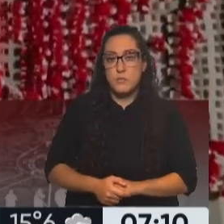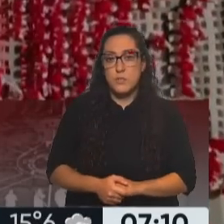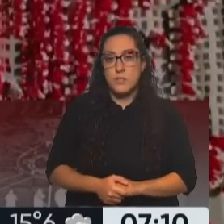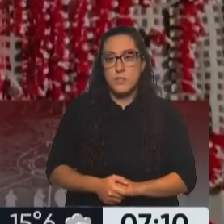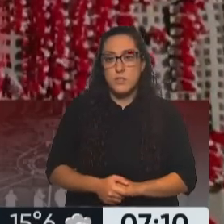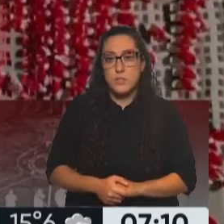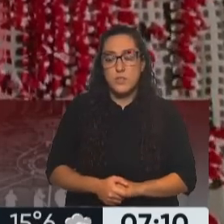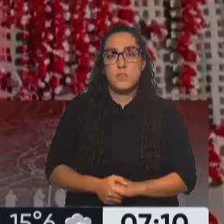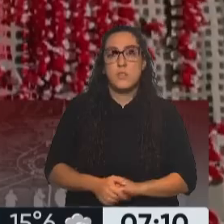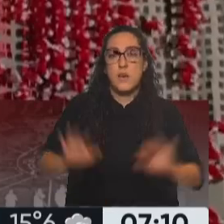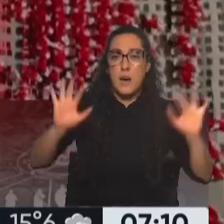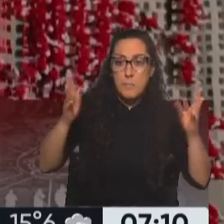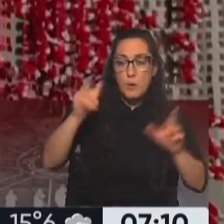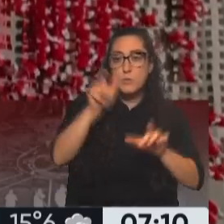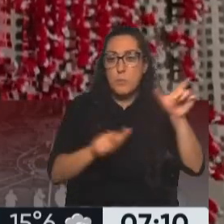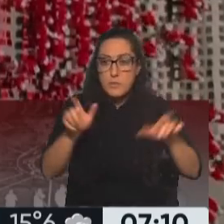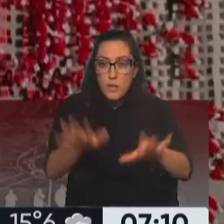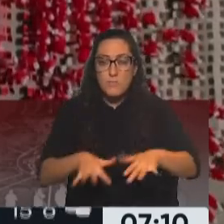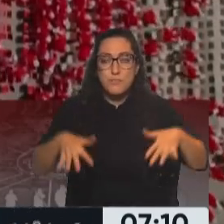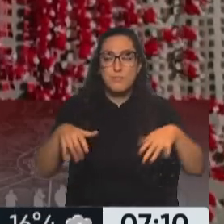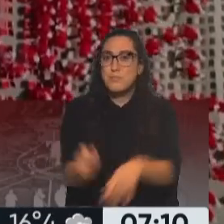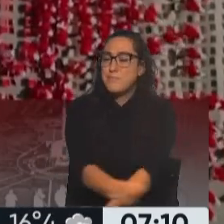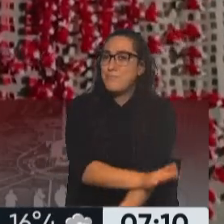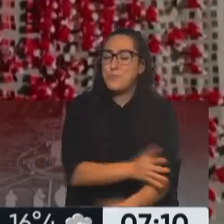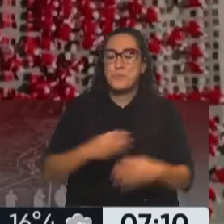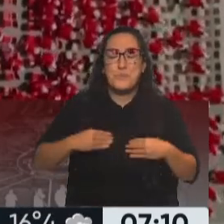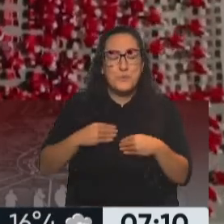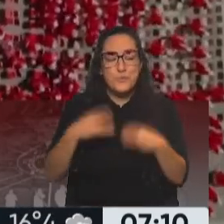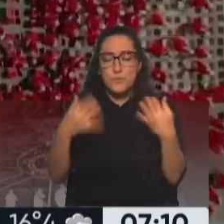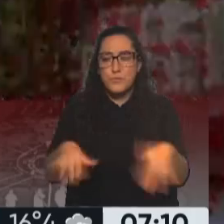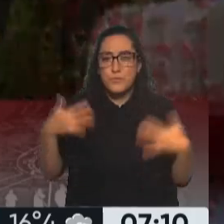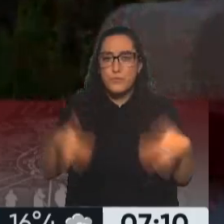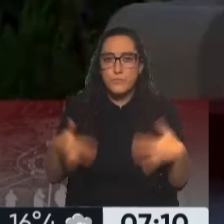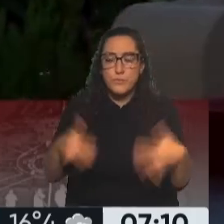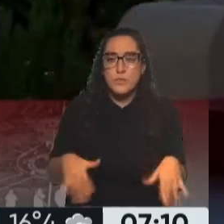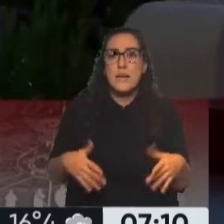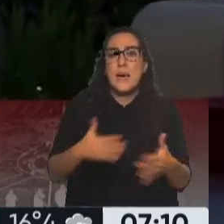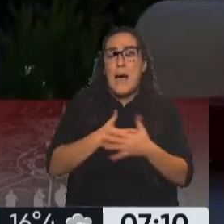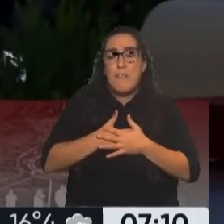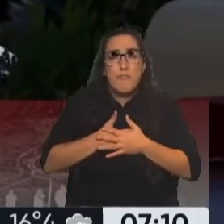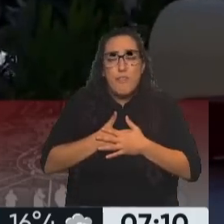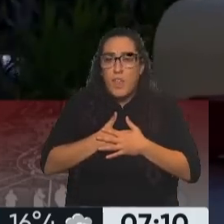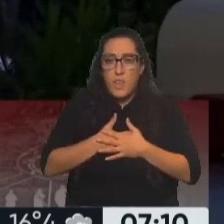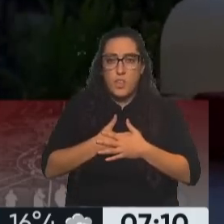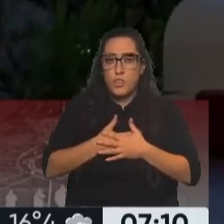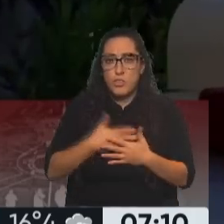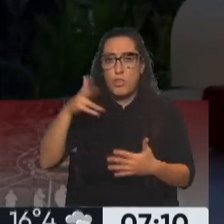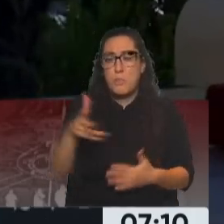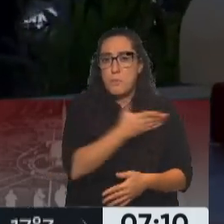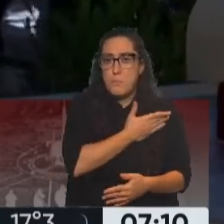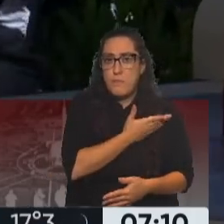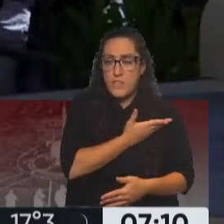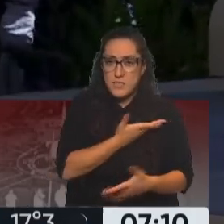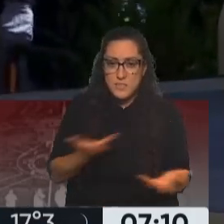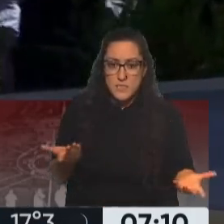mucho aplauso, mucha emotividad en toda la gente que estaba allí. Y esto también está hablando del afecto, ¿no?, que hay con el Papa Francisco en todos